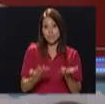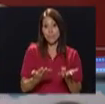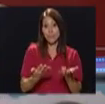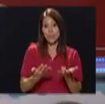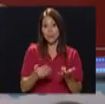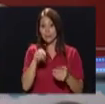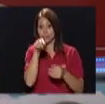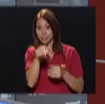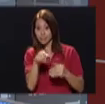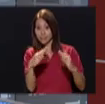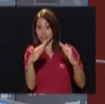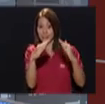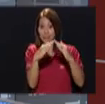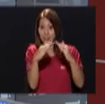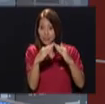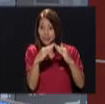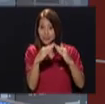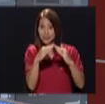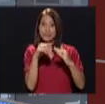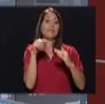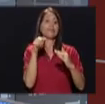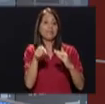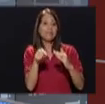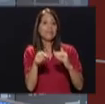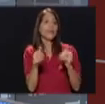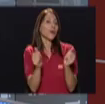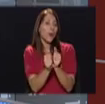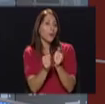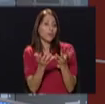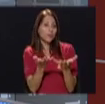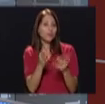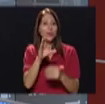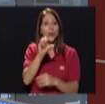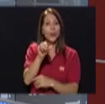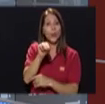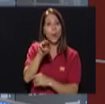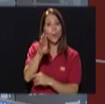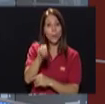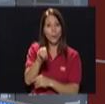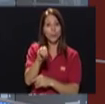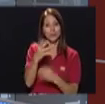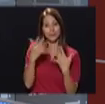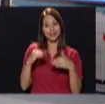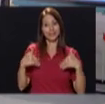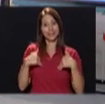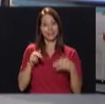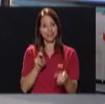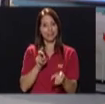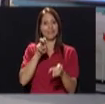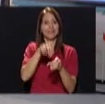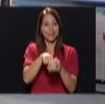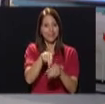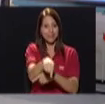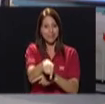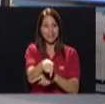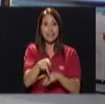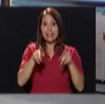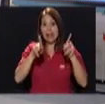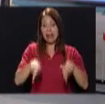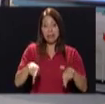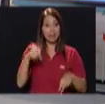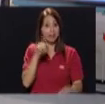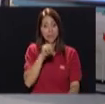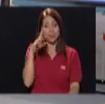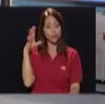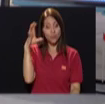pues involucra per se, o sea, ese lote, esa casa viene en combo, como dicen ahora los chiquillos, ¿verdad? Y la